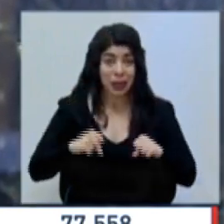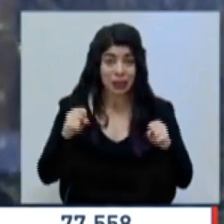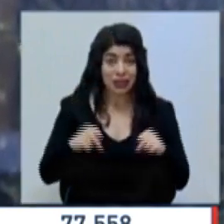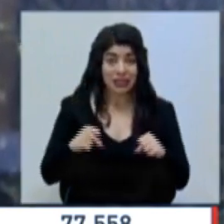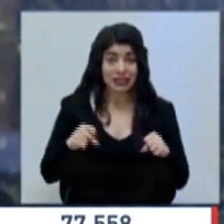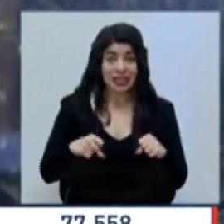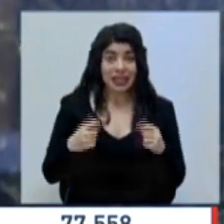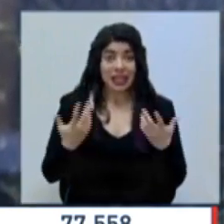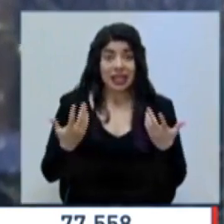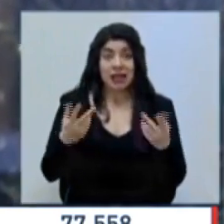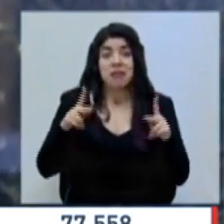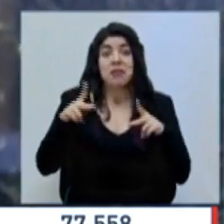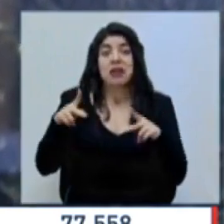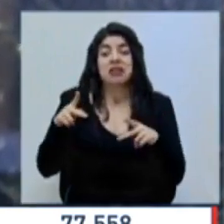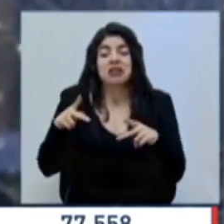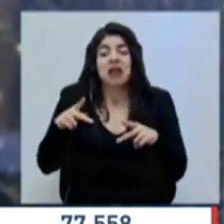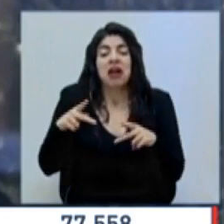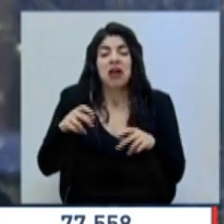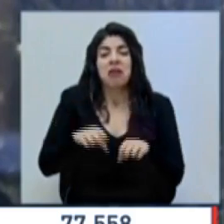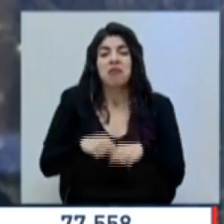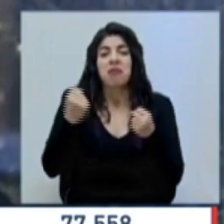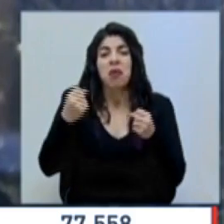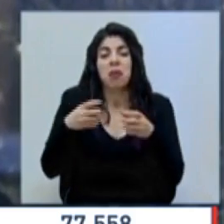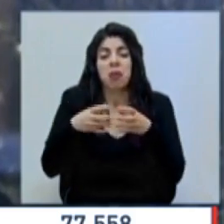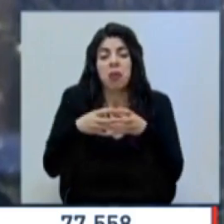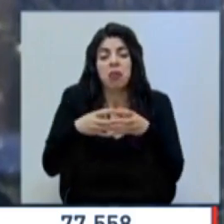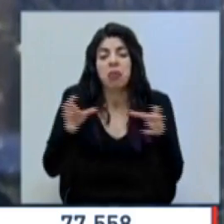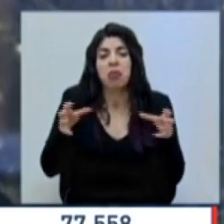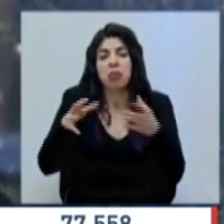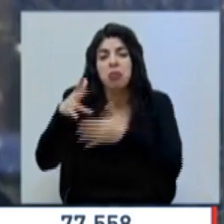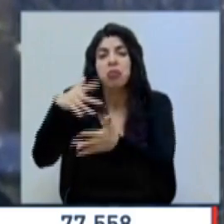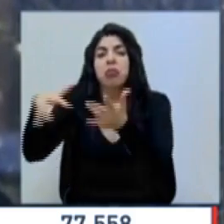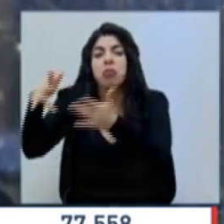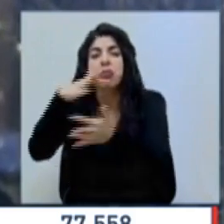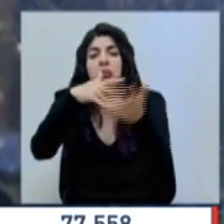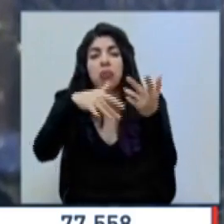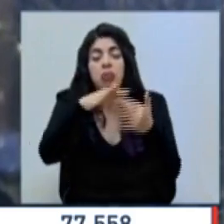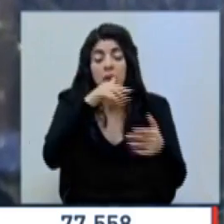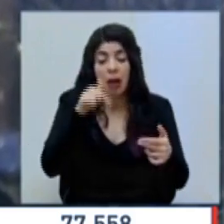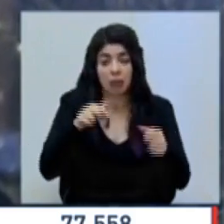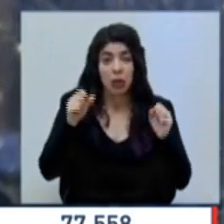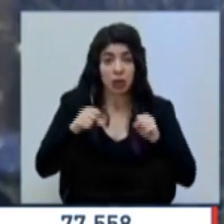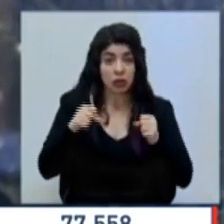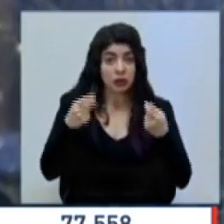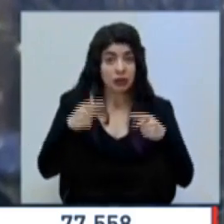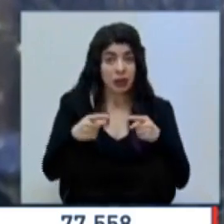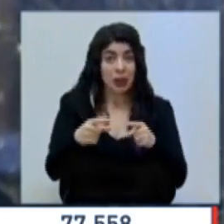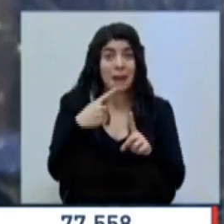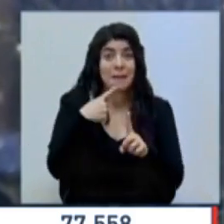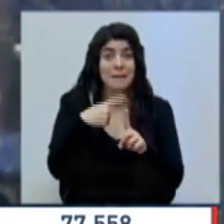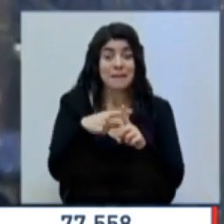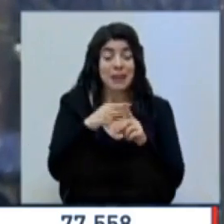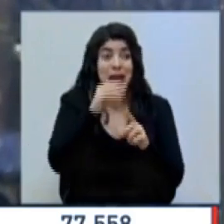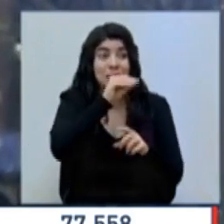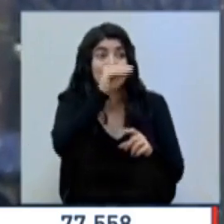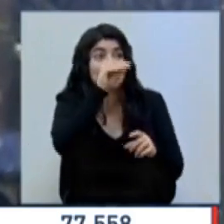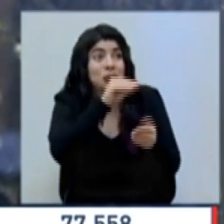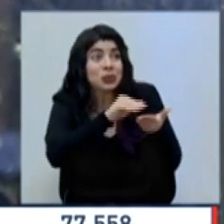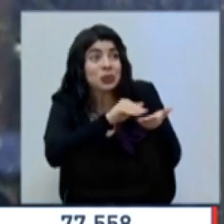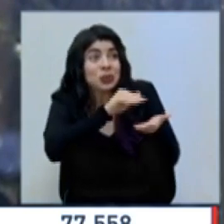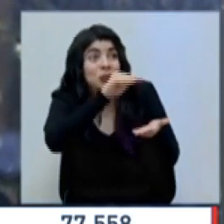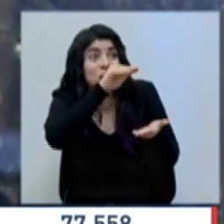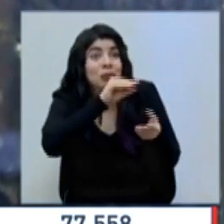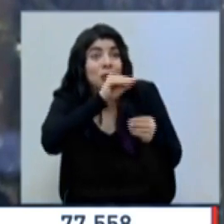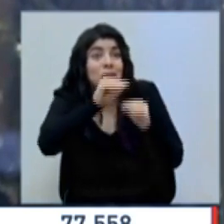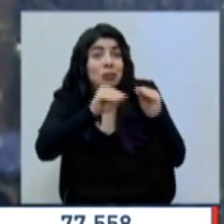de posibilidades de rompimiento evidente de burbujas, y con el nivel de contagio tan latente como está